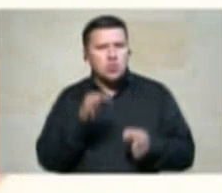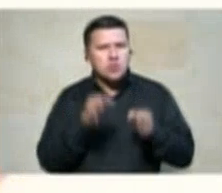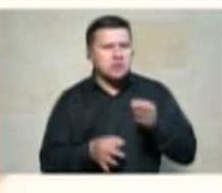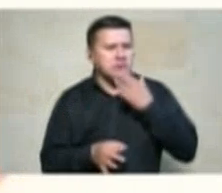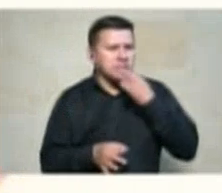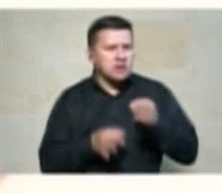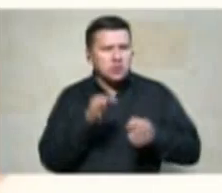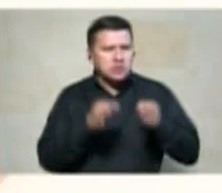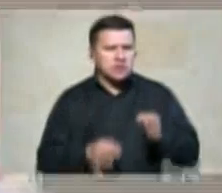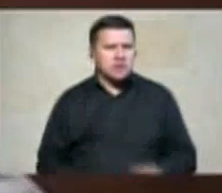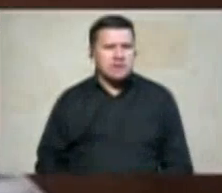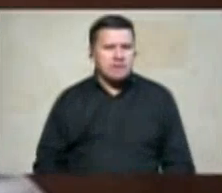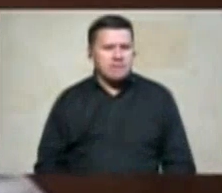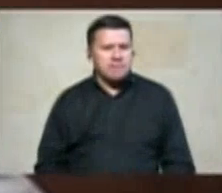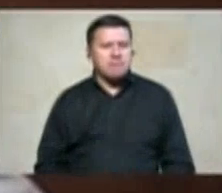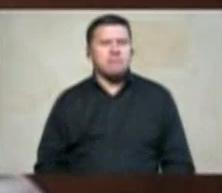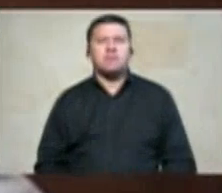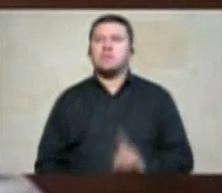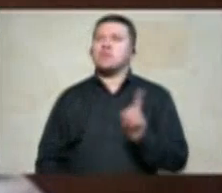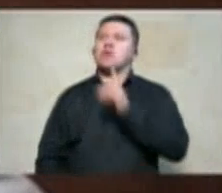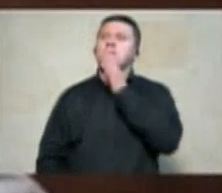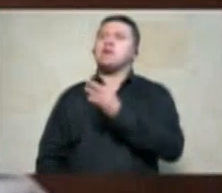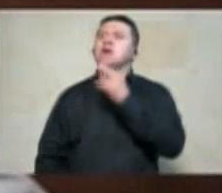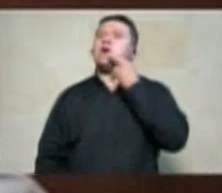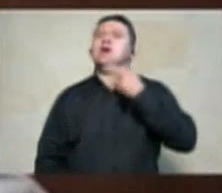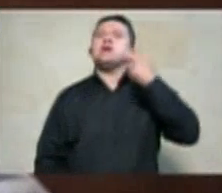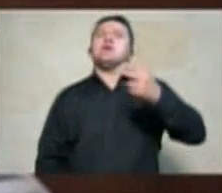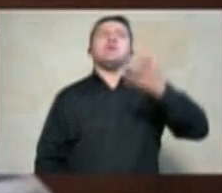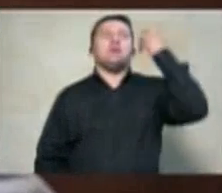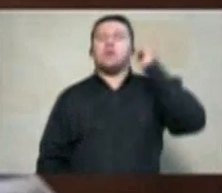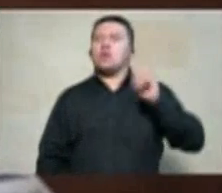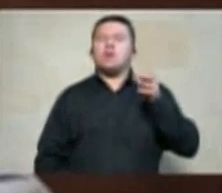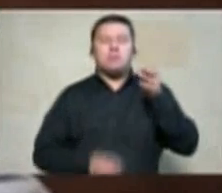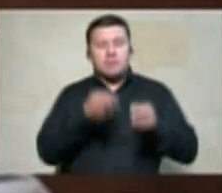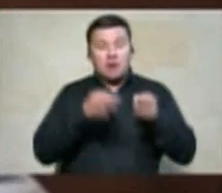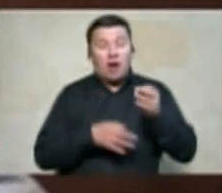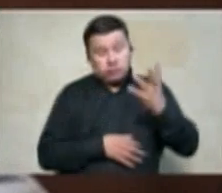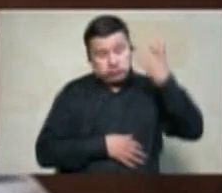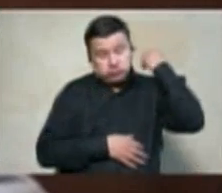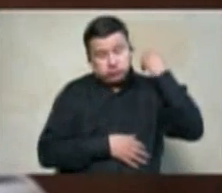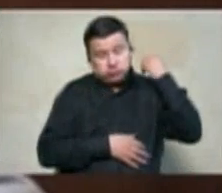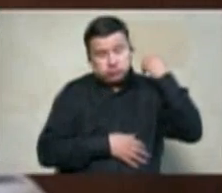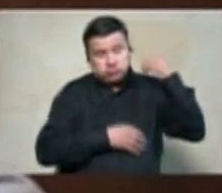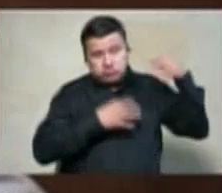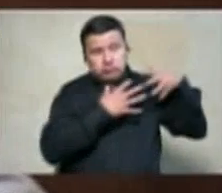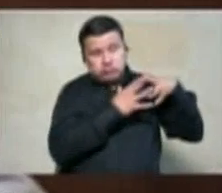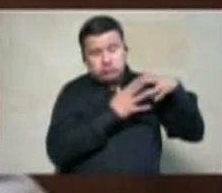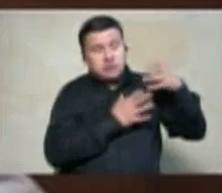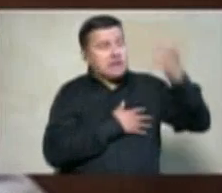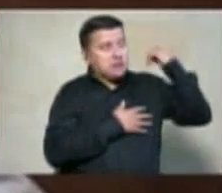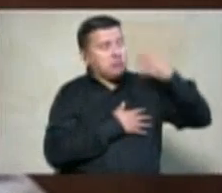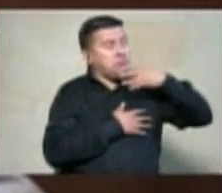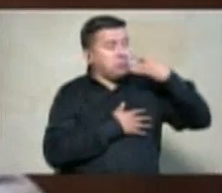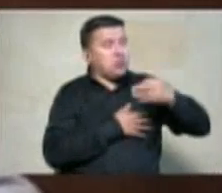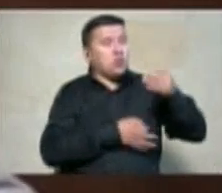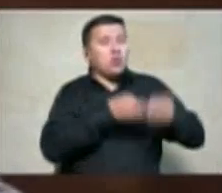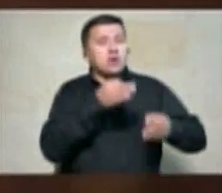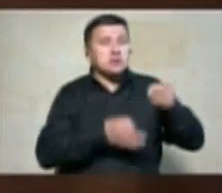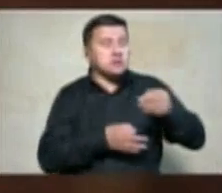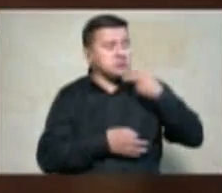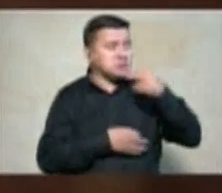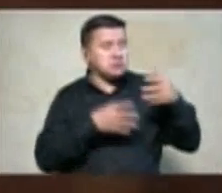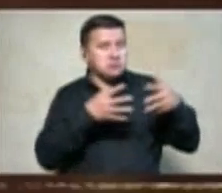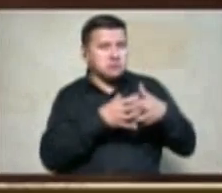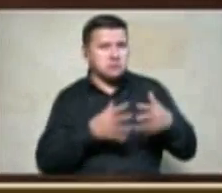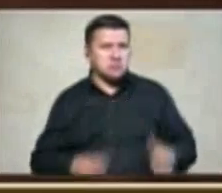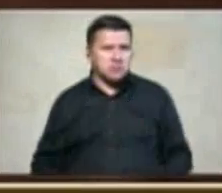judicial, no de verdad histórica. Nutre la verdad histórica, seguramente, pero es verdad judicial.